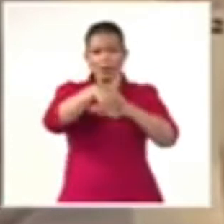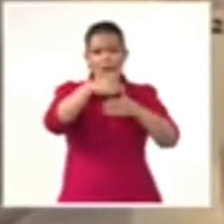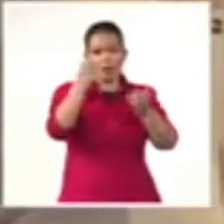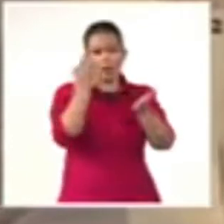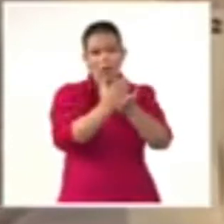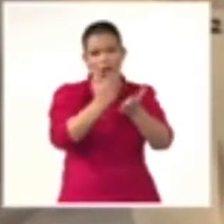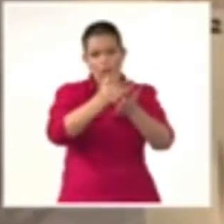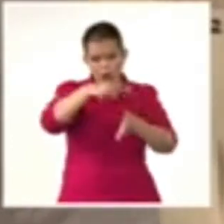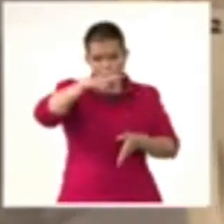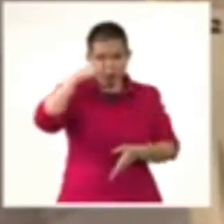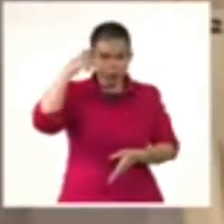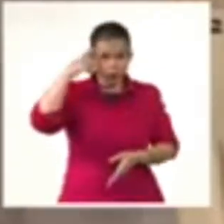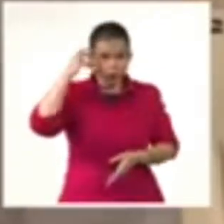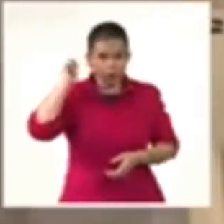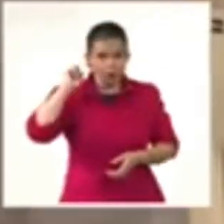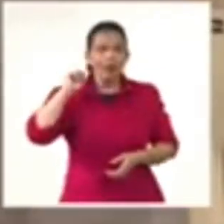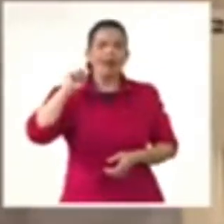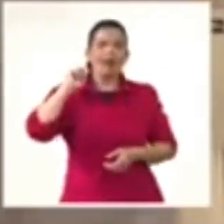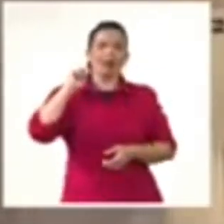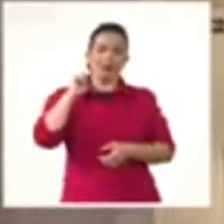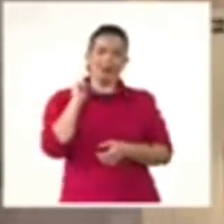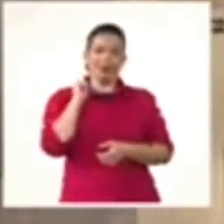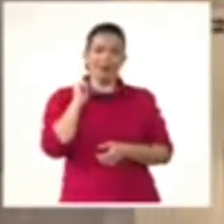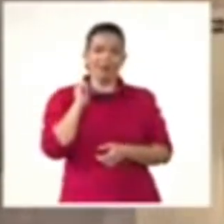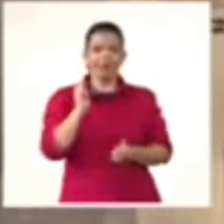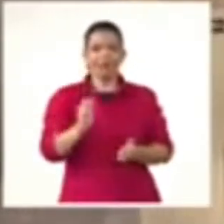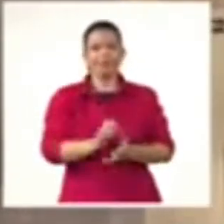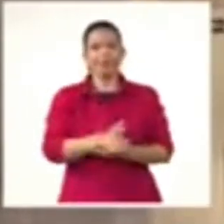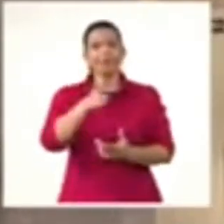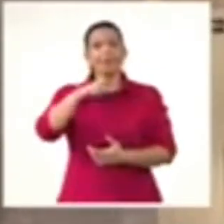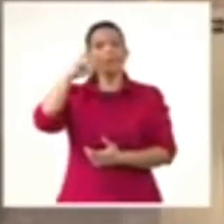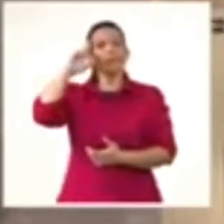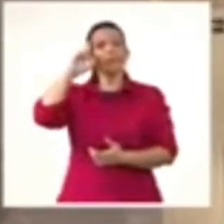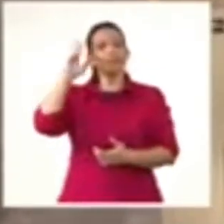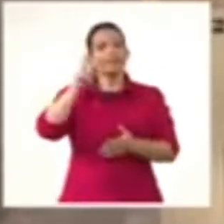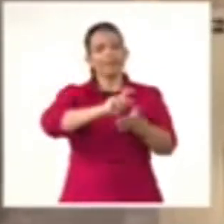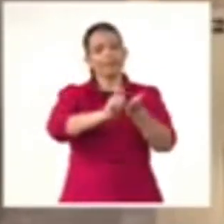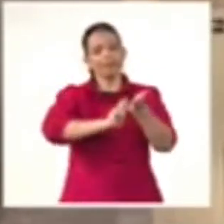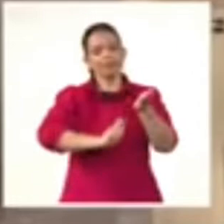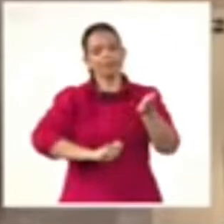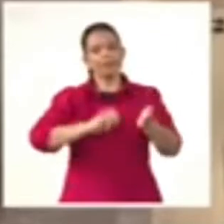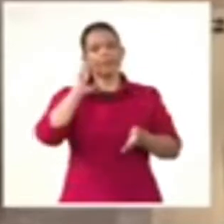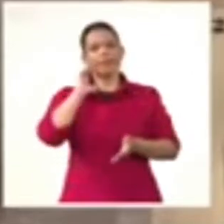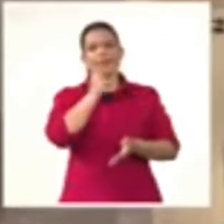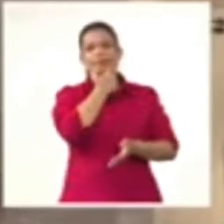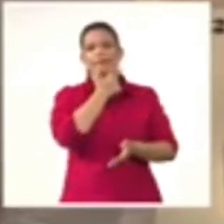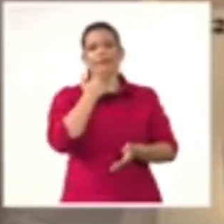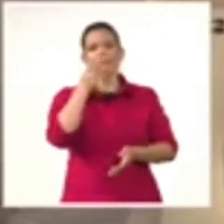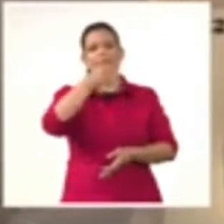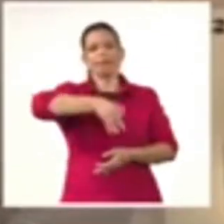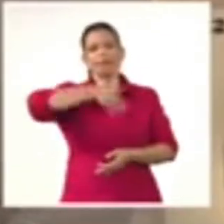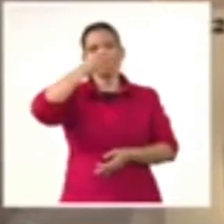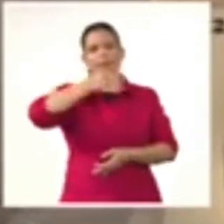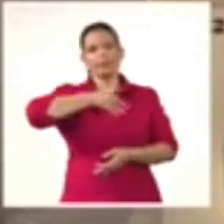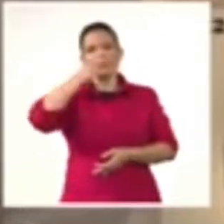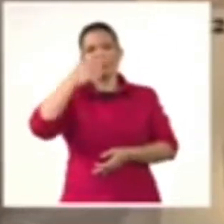veces fue tan claro el contraste que dibujó Martí al describir a las dos mitades del continente, las dos Américas